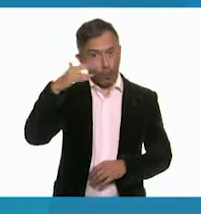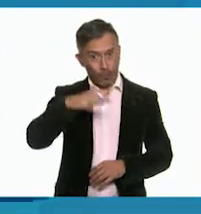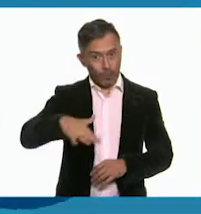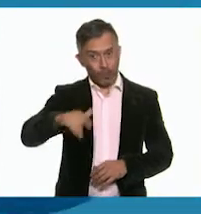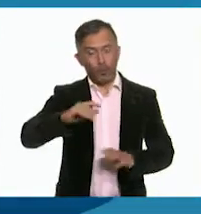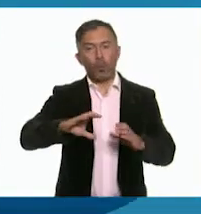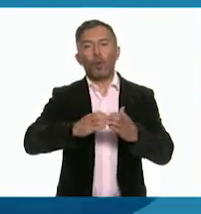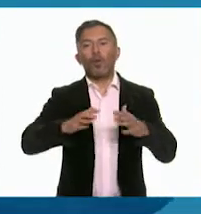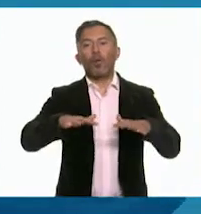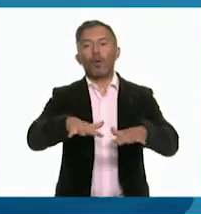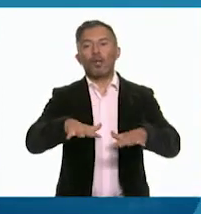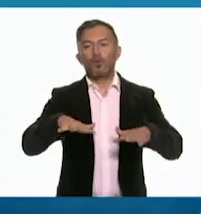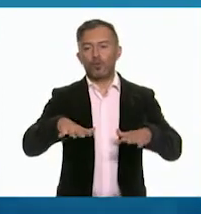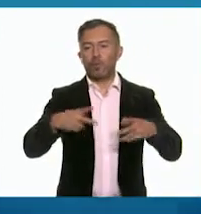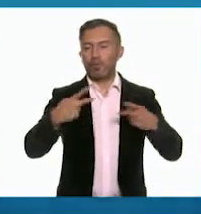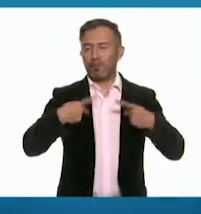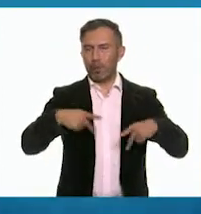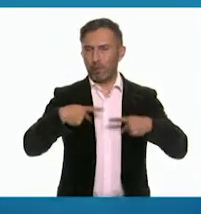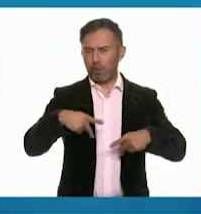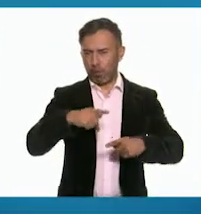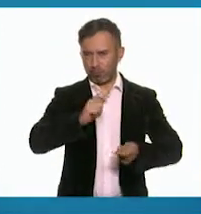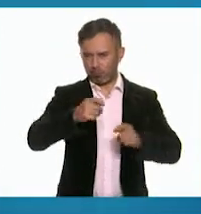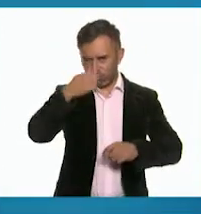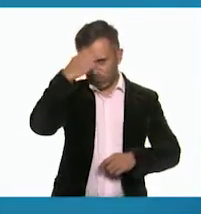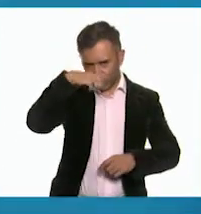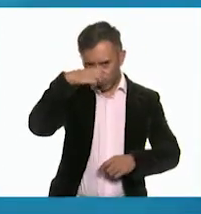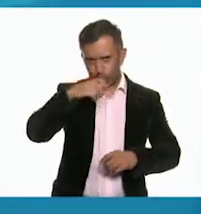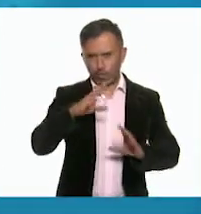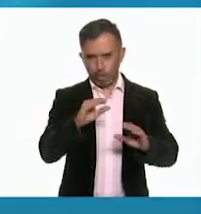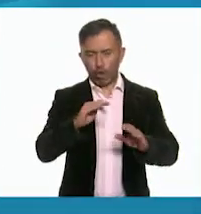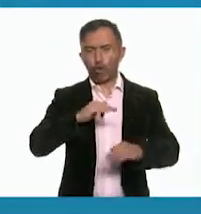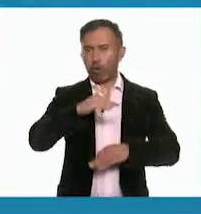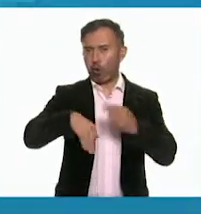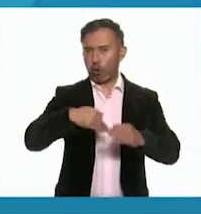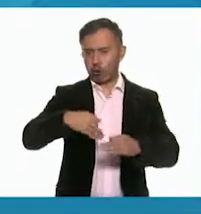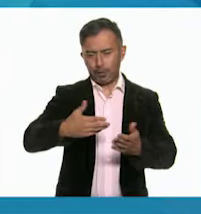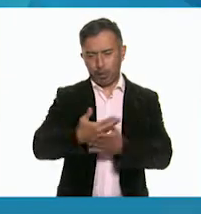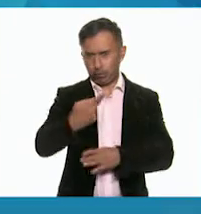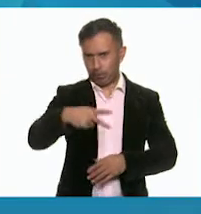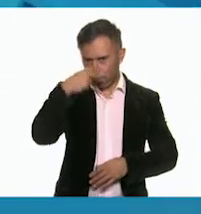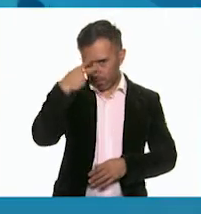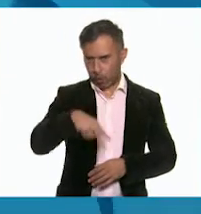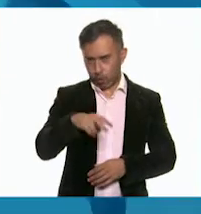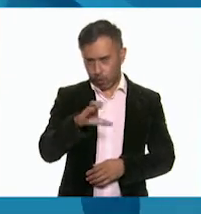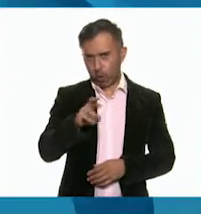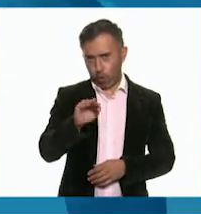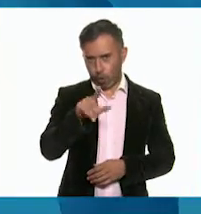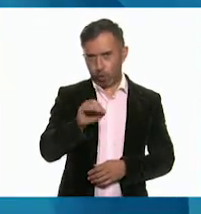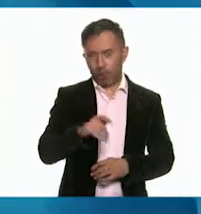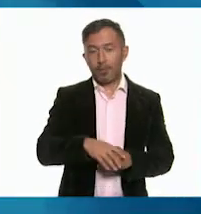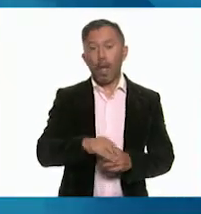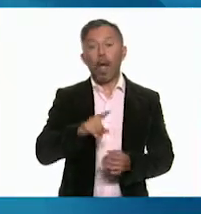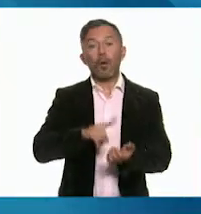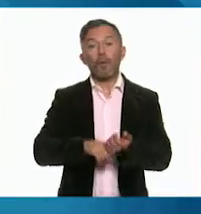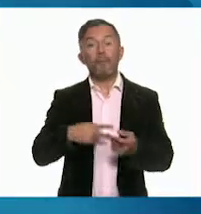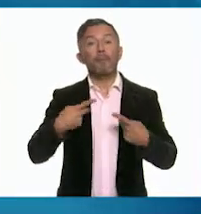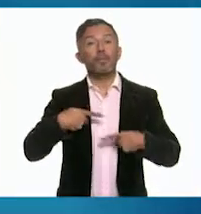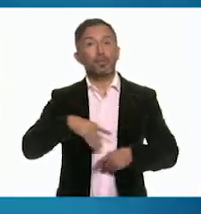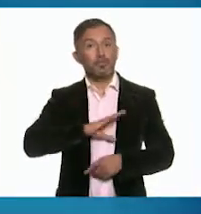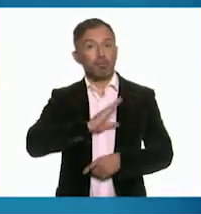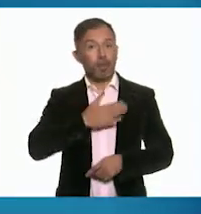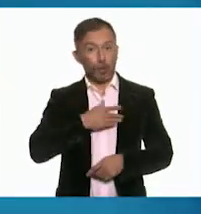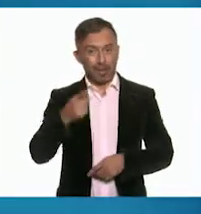individuos doctos e instruidos y todos criollos. Se quitará el gobierno a todos los gachupines que han perdido el